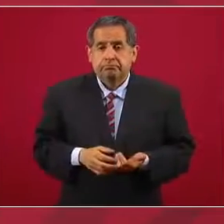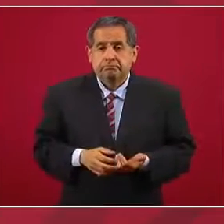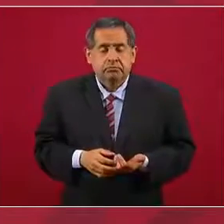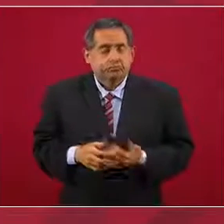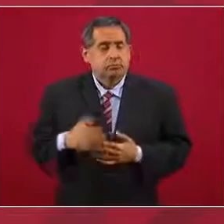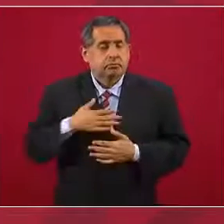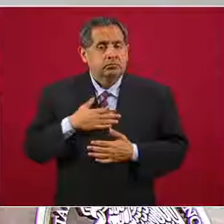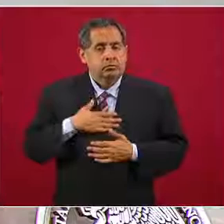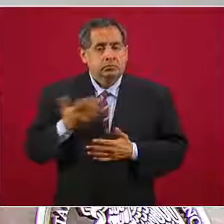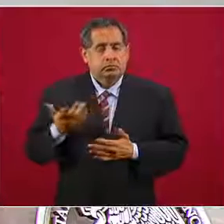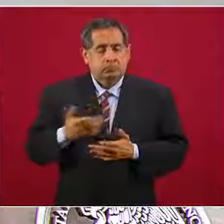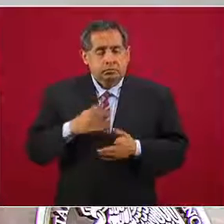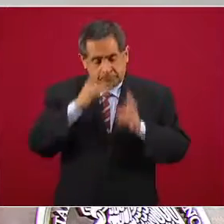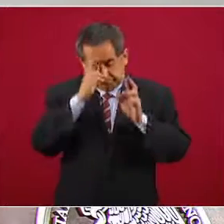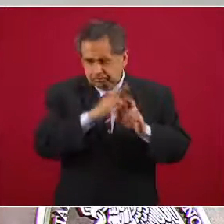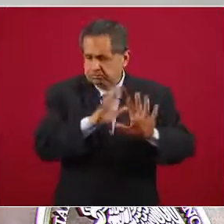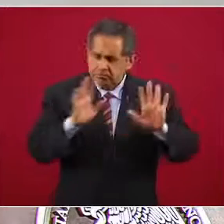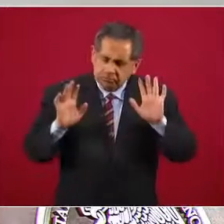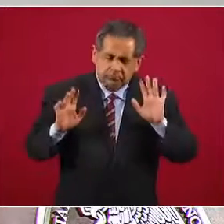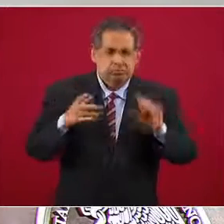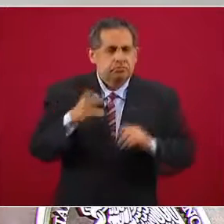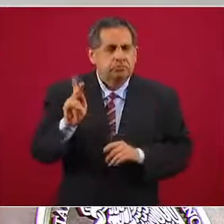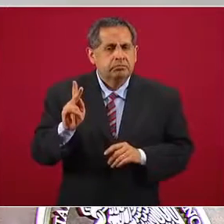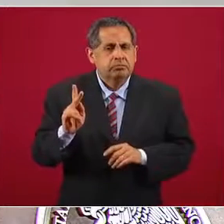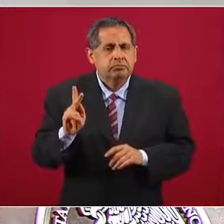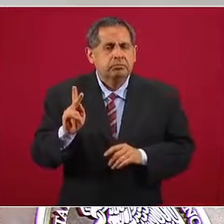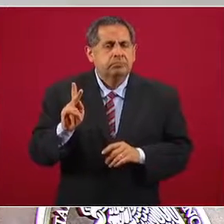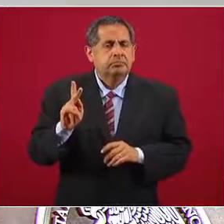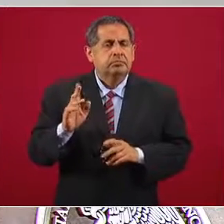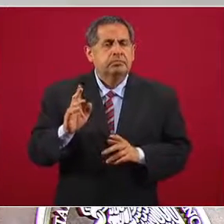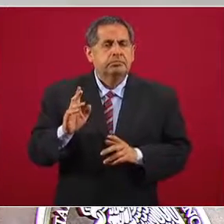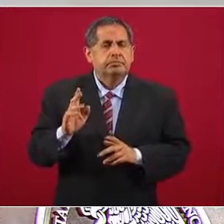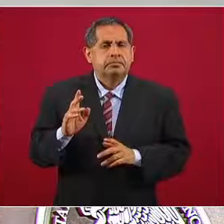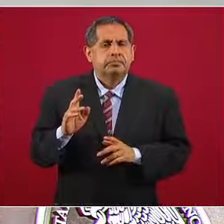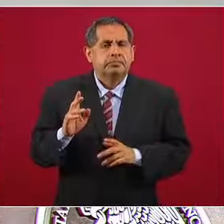Yo respeto mucho lo de